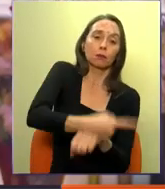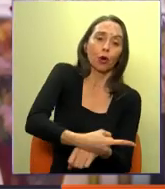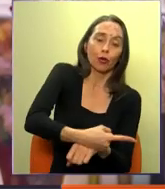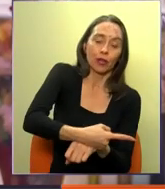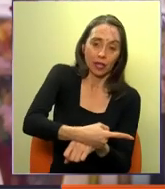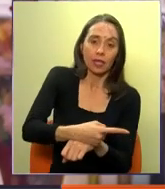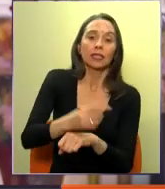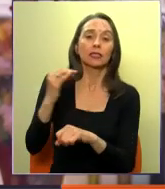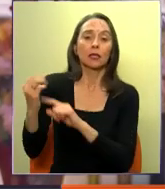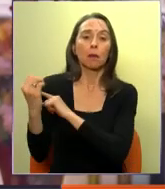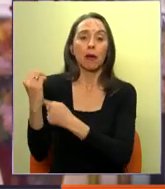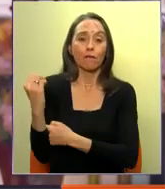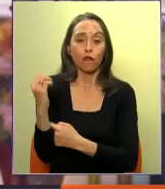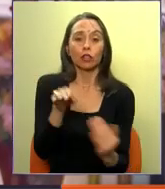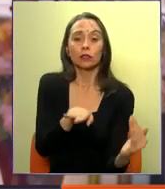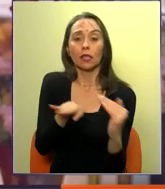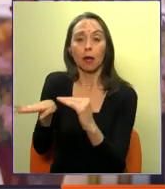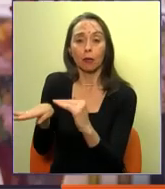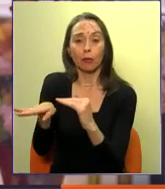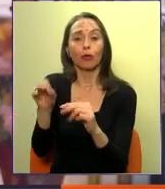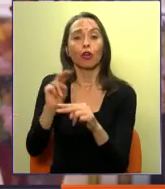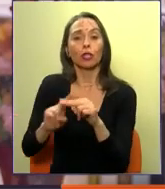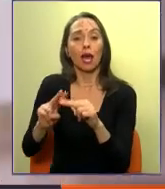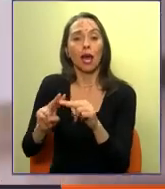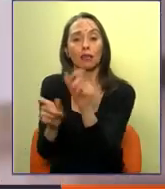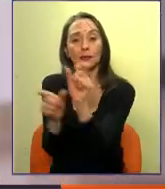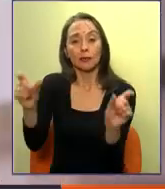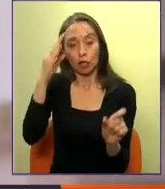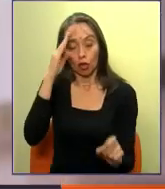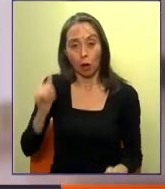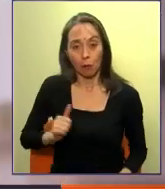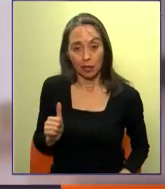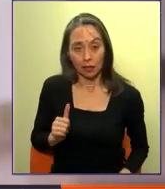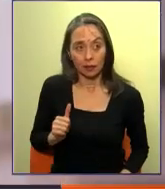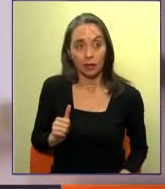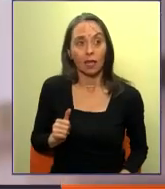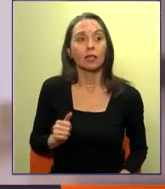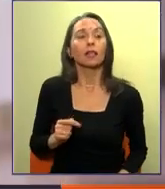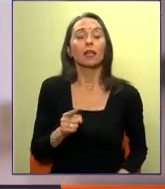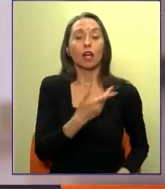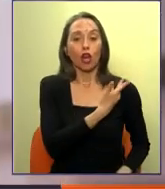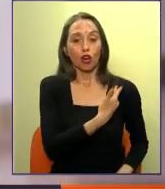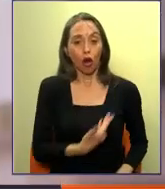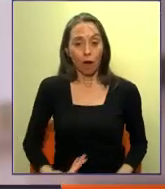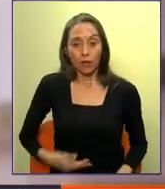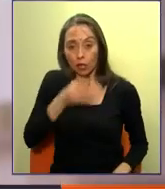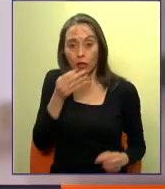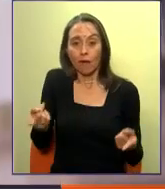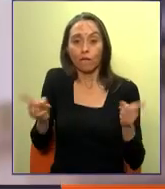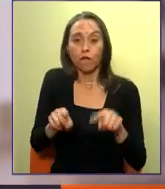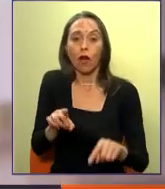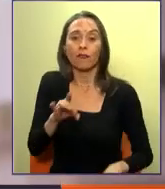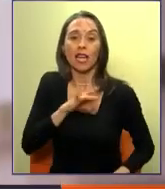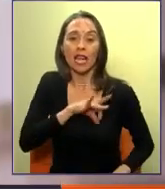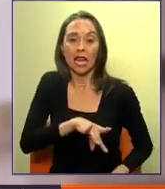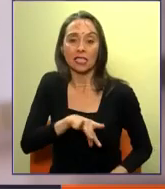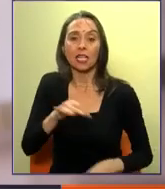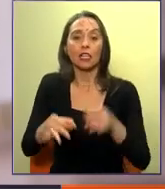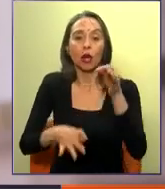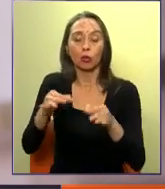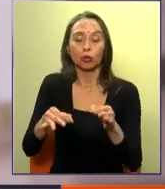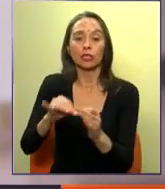fuerza respaldada o generada por los militares. Se plantea como un gobierno que va a restaurar la chilenidad, la justicia y la